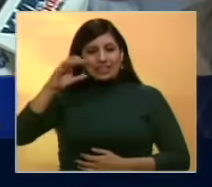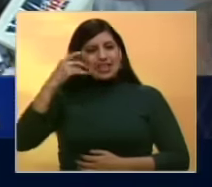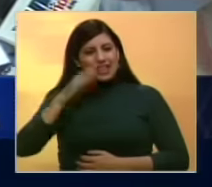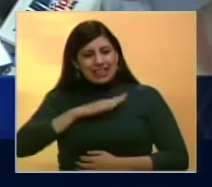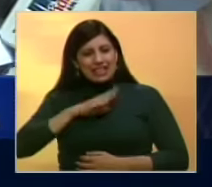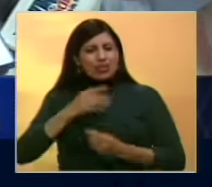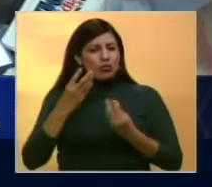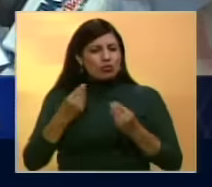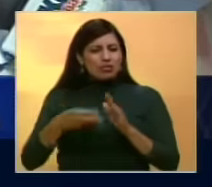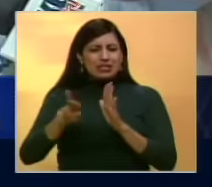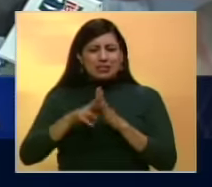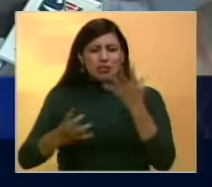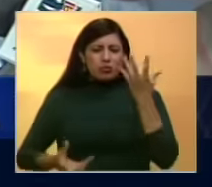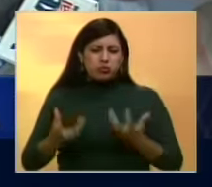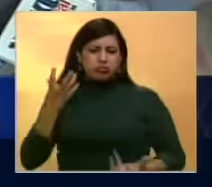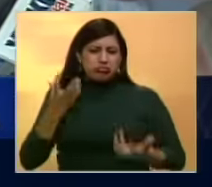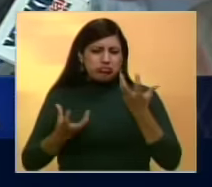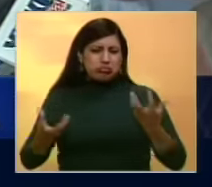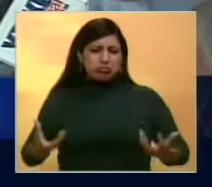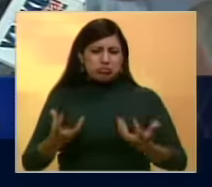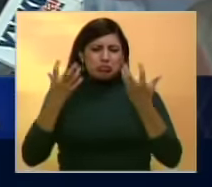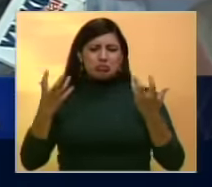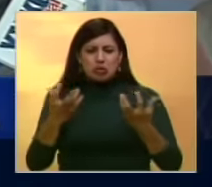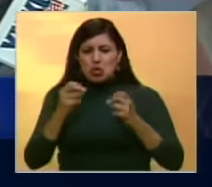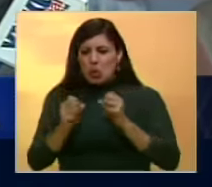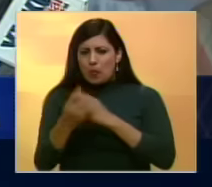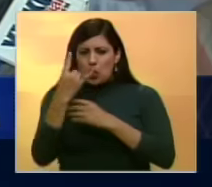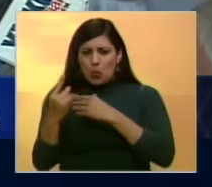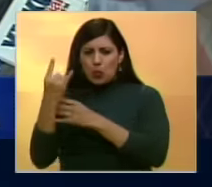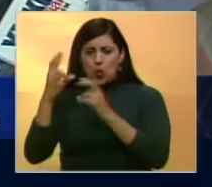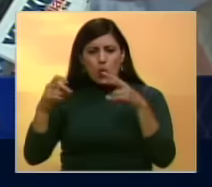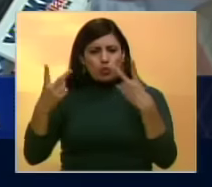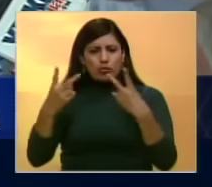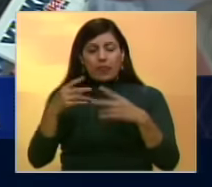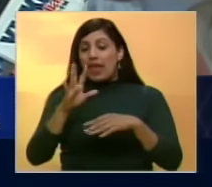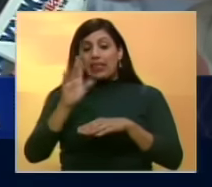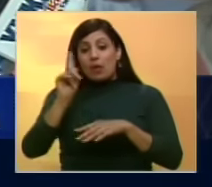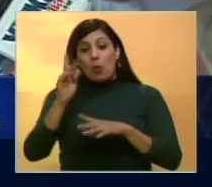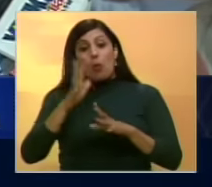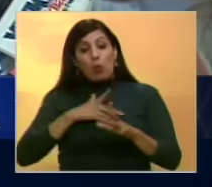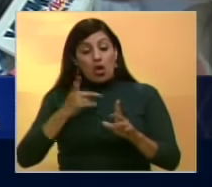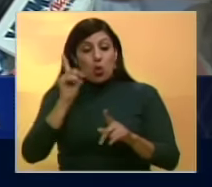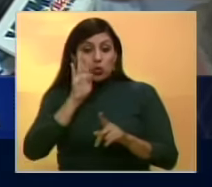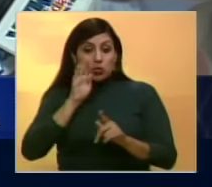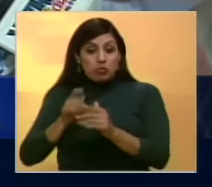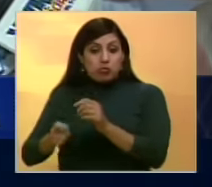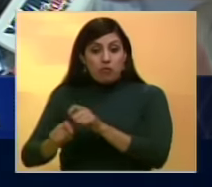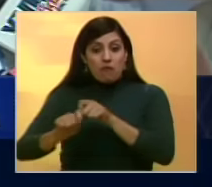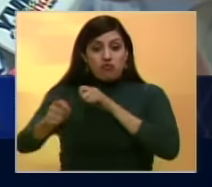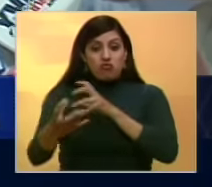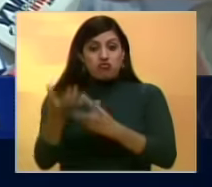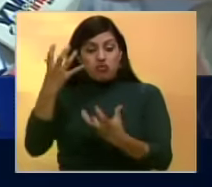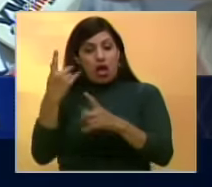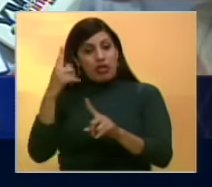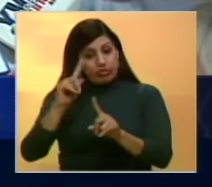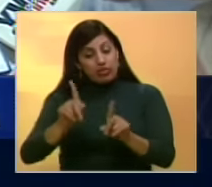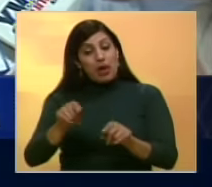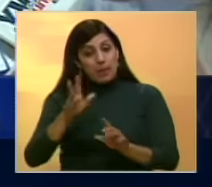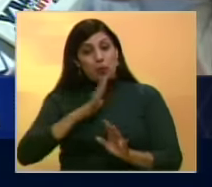produciendo muchos incendios este espontáneos no que se producen tampoco se descarta que se pudo haber creado por por supuesto por la